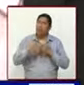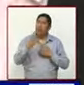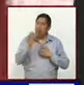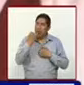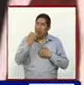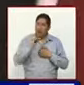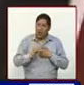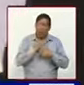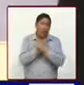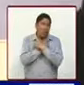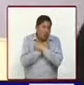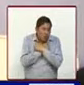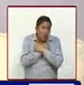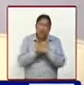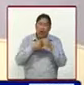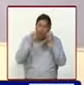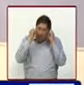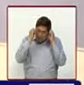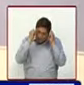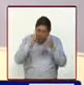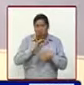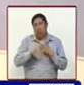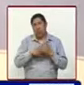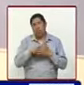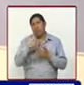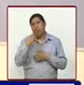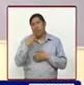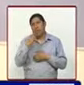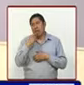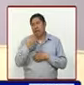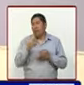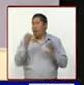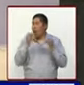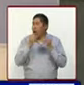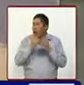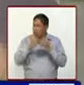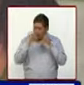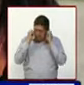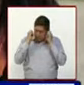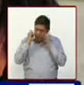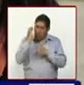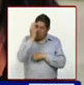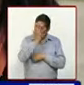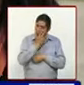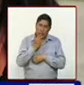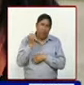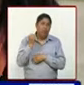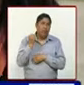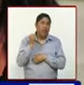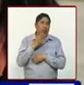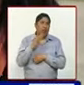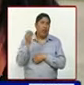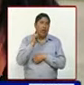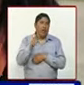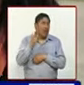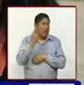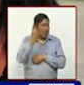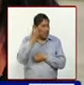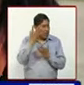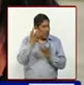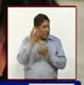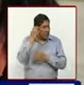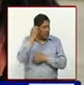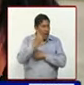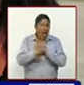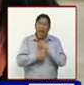niña amorosa, educada. En mi familia todo el mundo le dice que ella es la más educada, es hermosa. Y ella, el sueño que ella